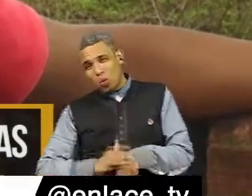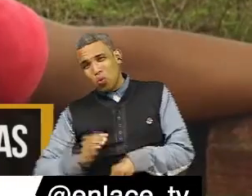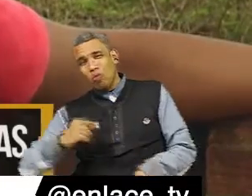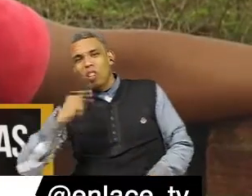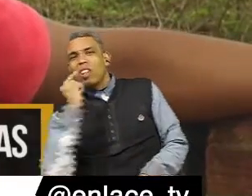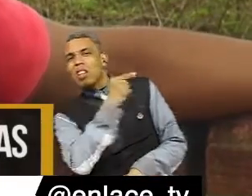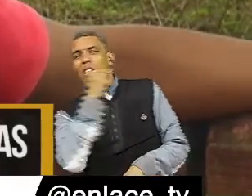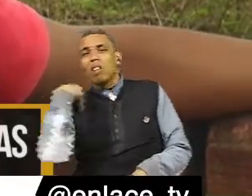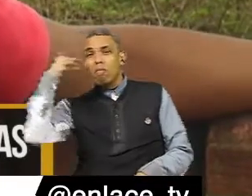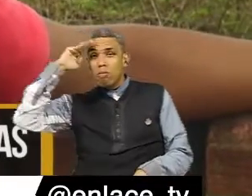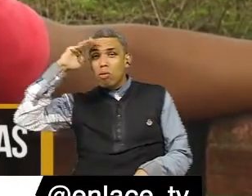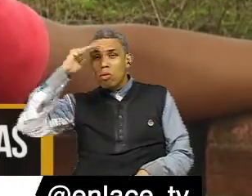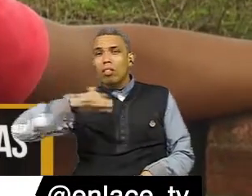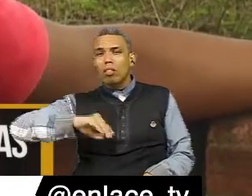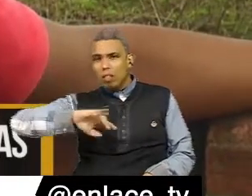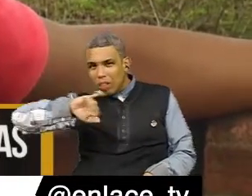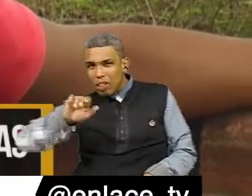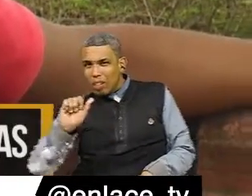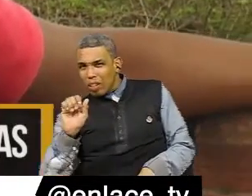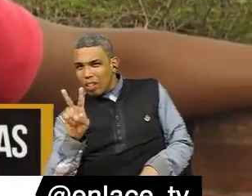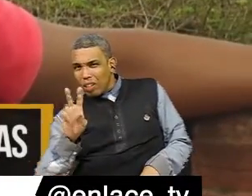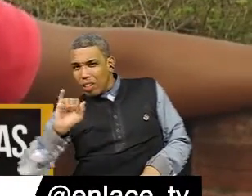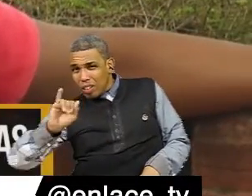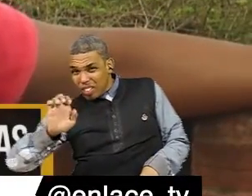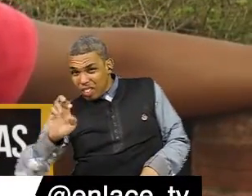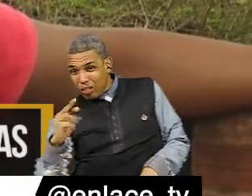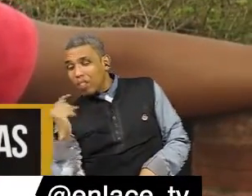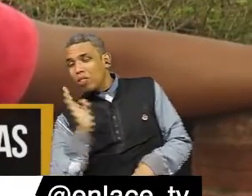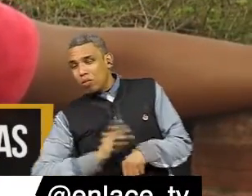quiere hacer cargo. Yo sinceramente ya no sé ni qué hacer ya.